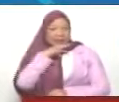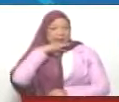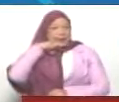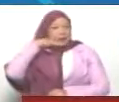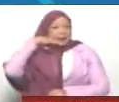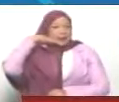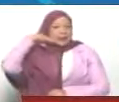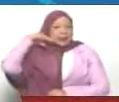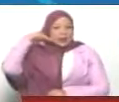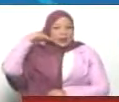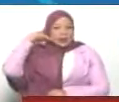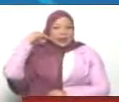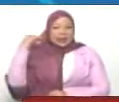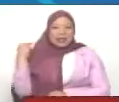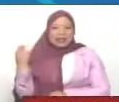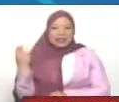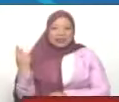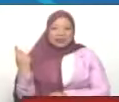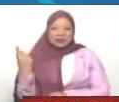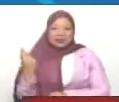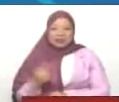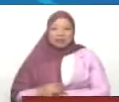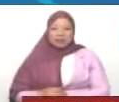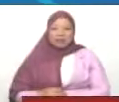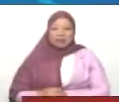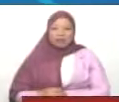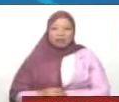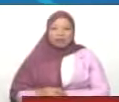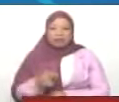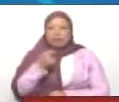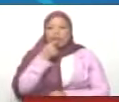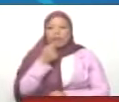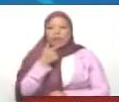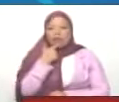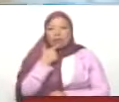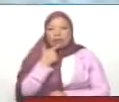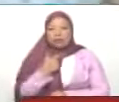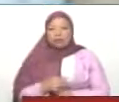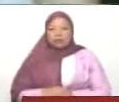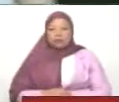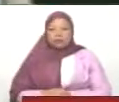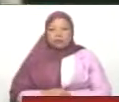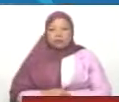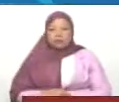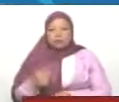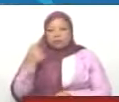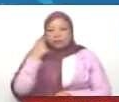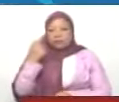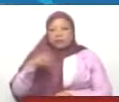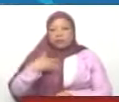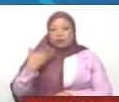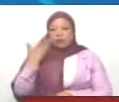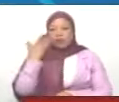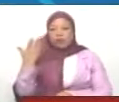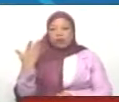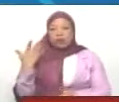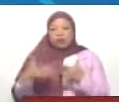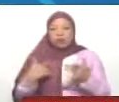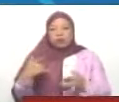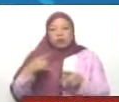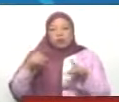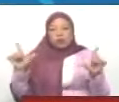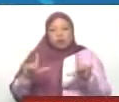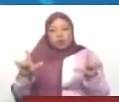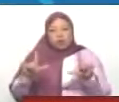No te llevo nada, Pérez Rossi. Muy hermoso lo que estás diciendo, porque yo lo pude ver. Silvia y yo nos pusimos a ver la